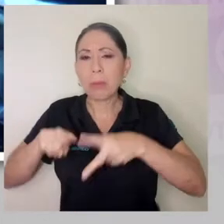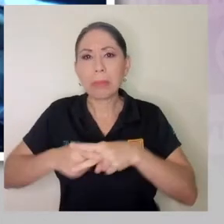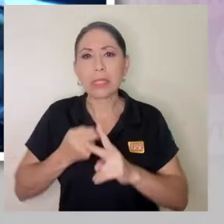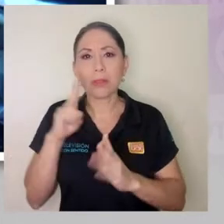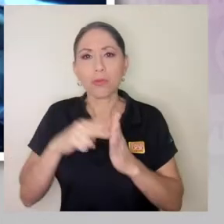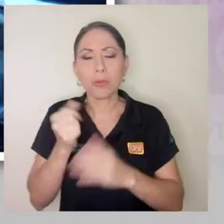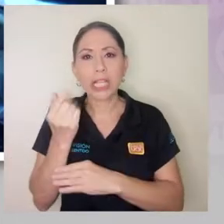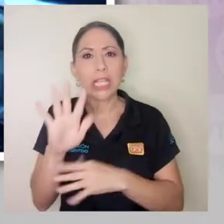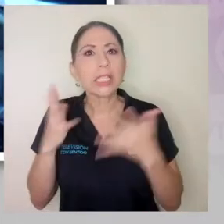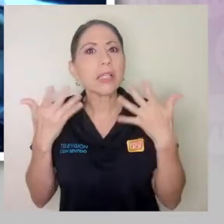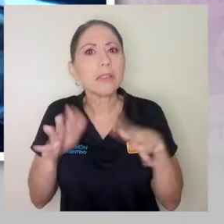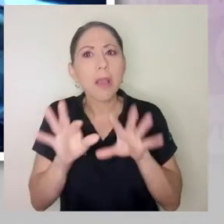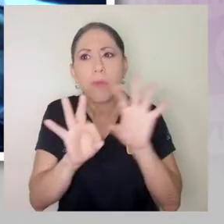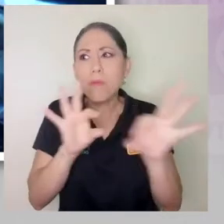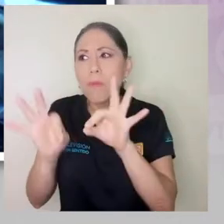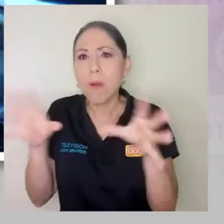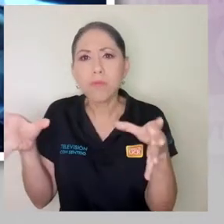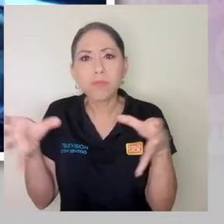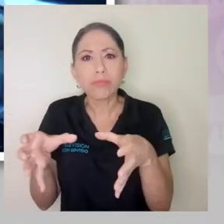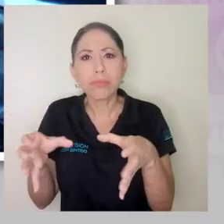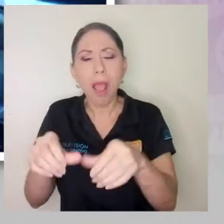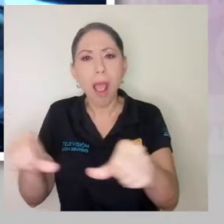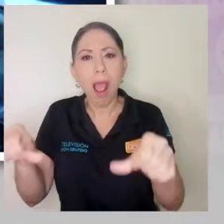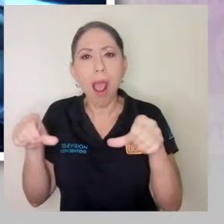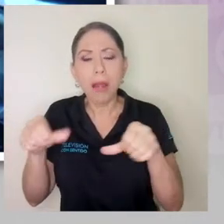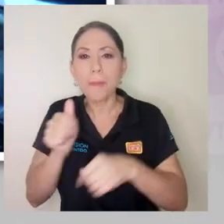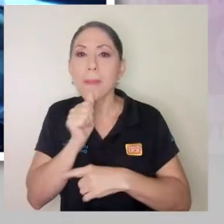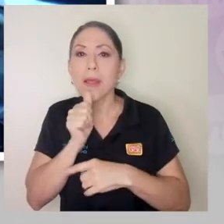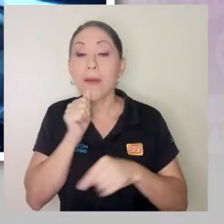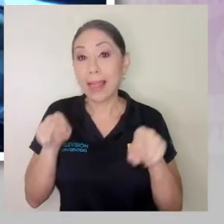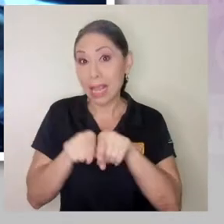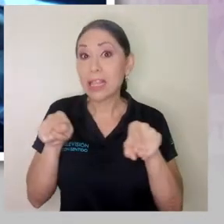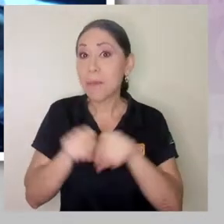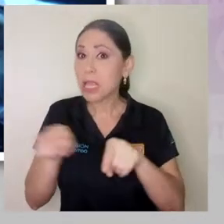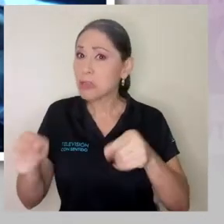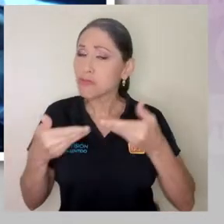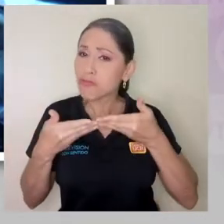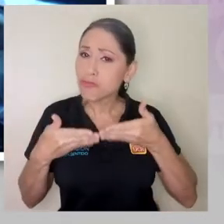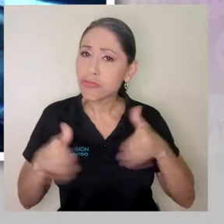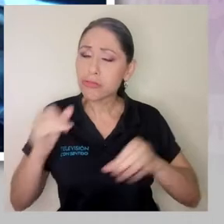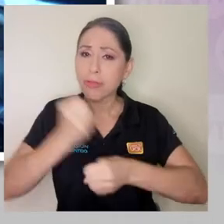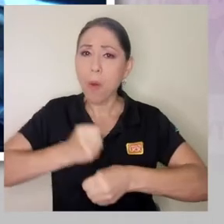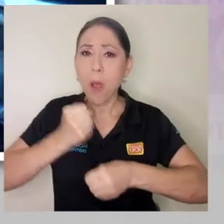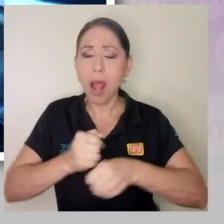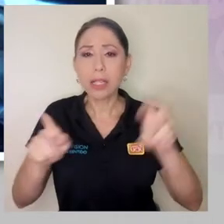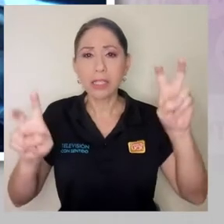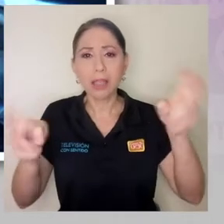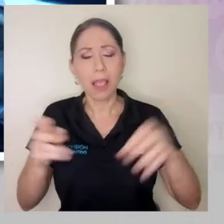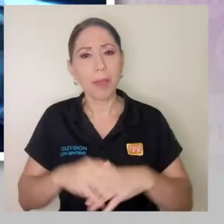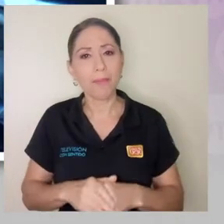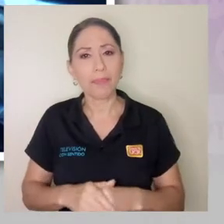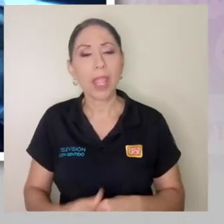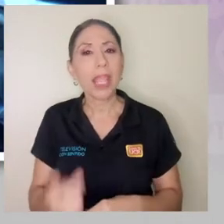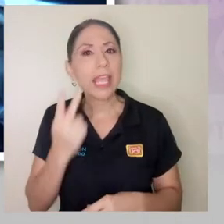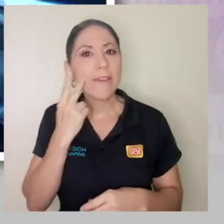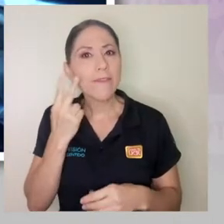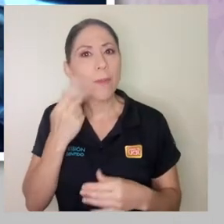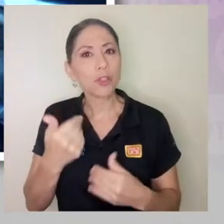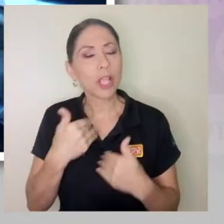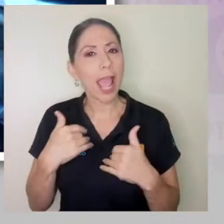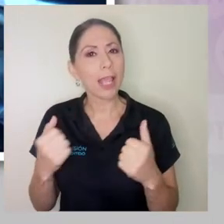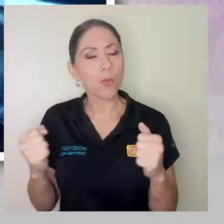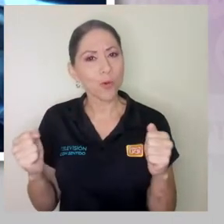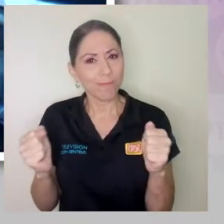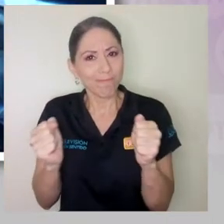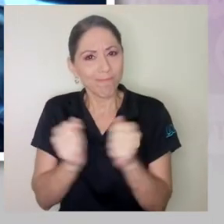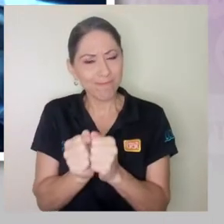el 2015 ya estábamos convocando a sector privado que también ha tenido mucha apertura a trabajar en este tema y donde vemos esa sinergia